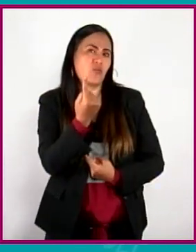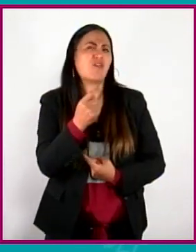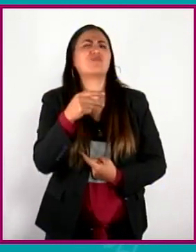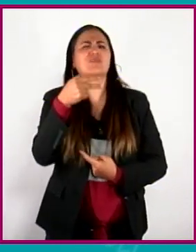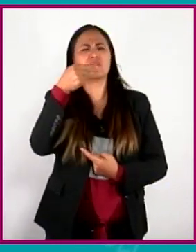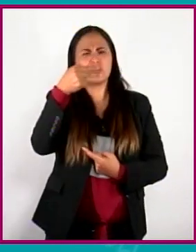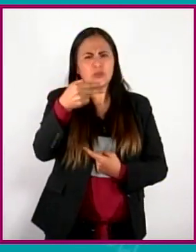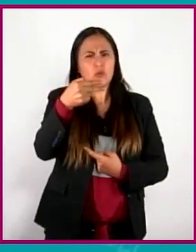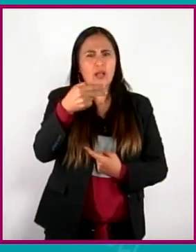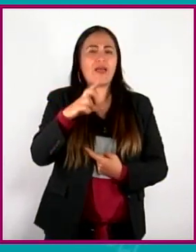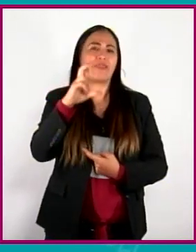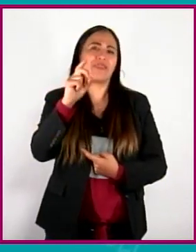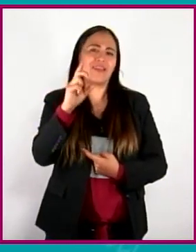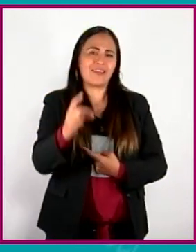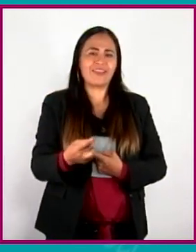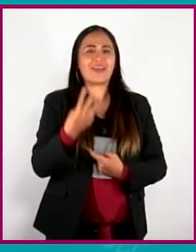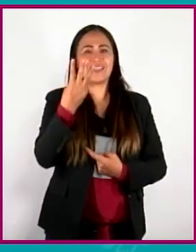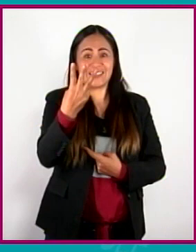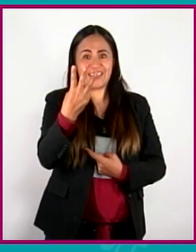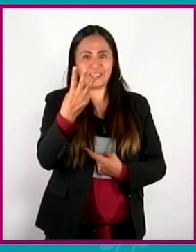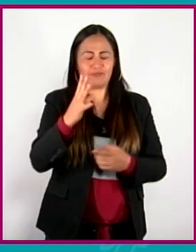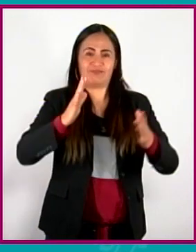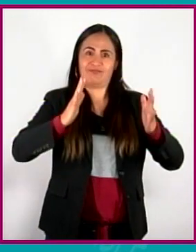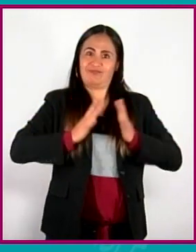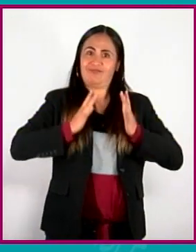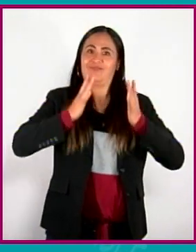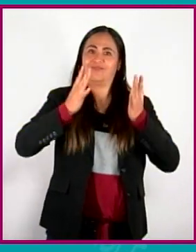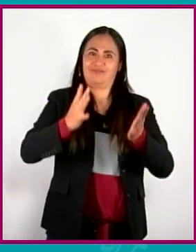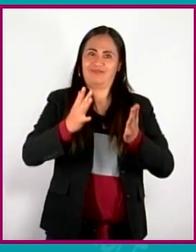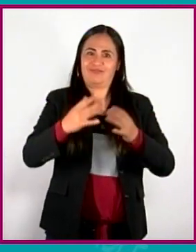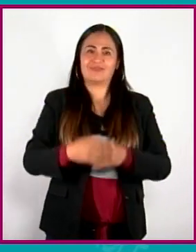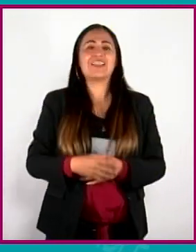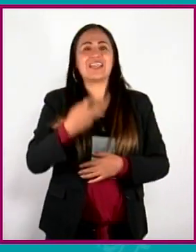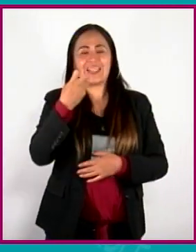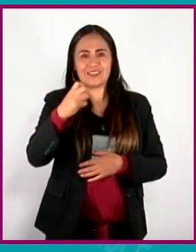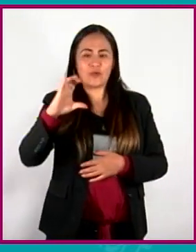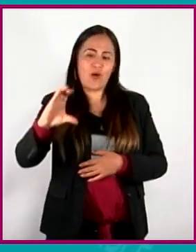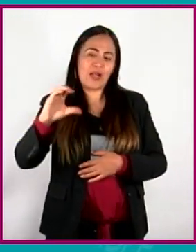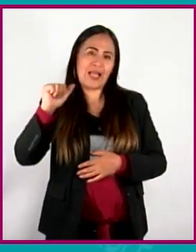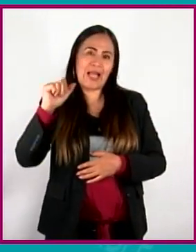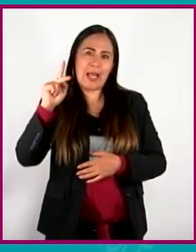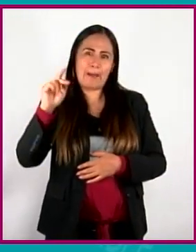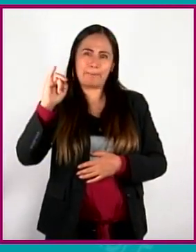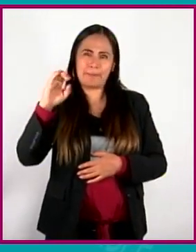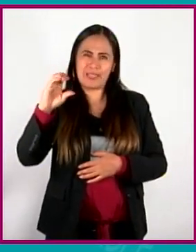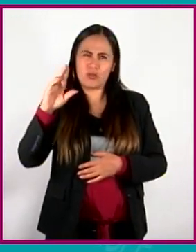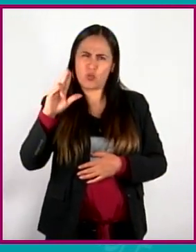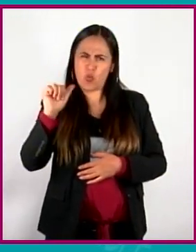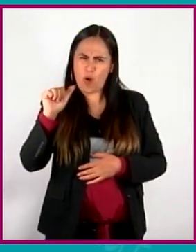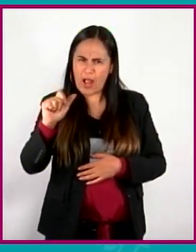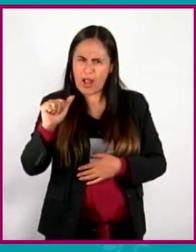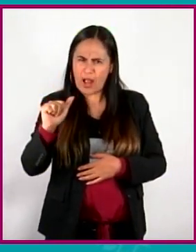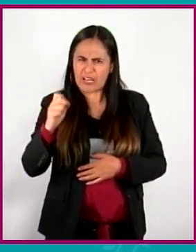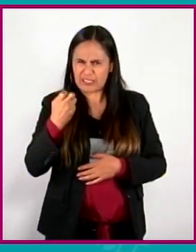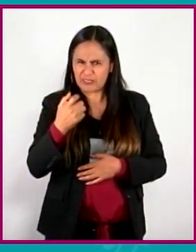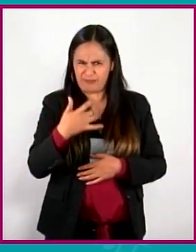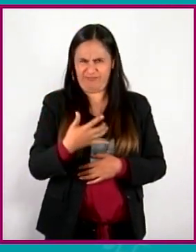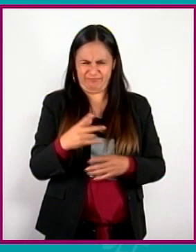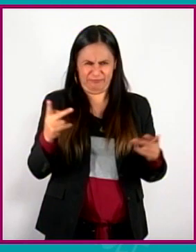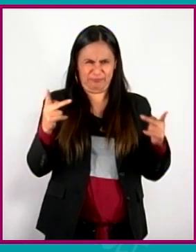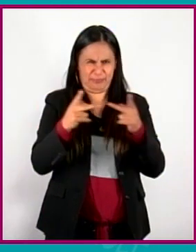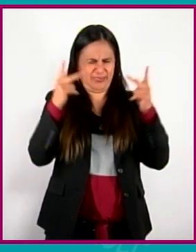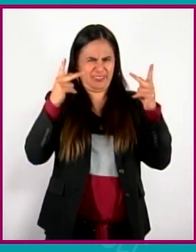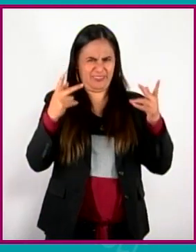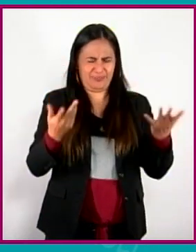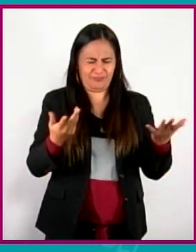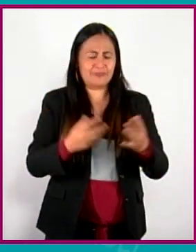El resultado es 33. ¡Vaya sorpresa! Es un número capicúa. ¿Será coincidencia?